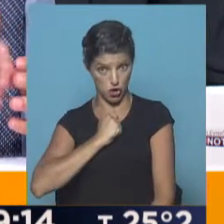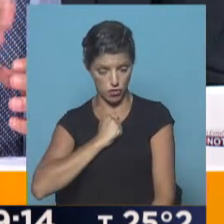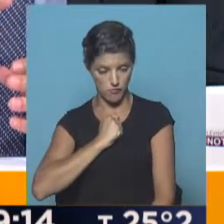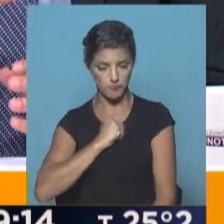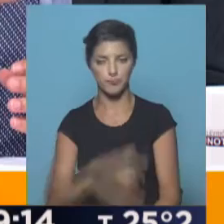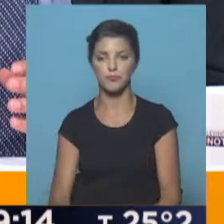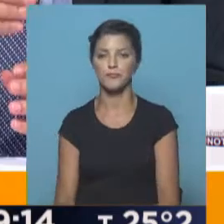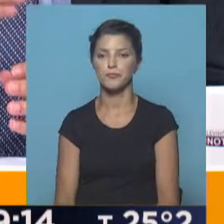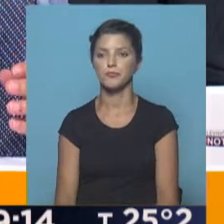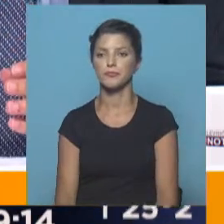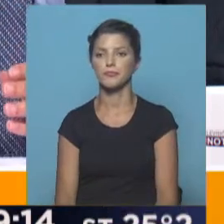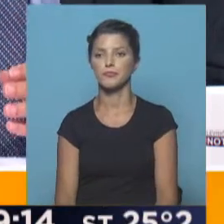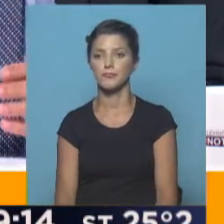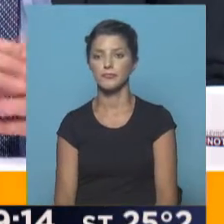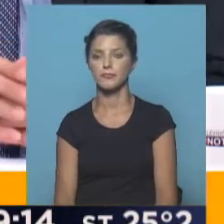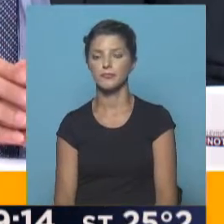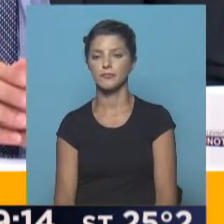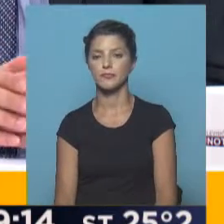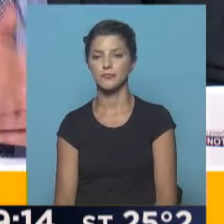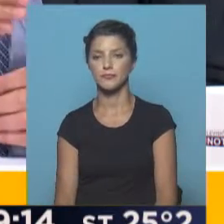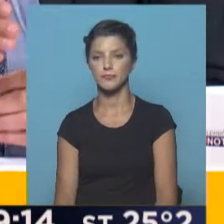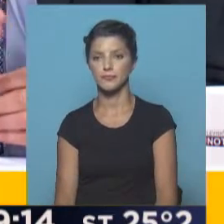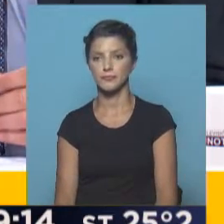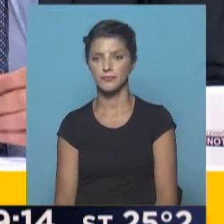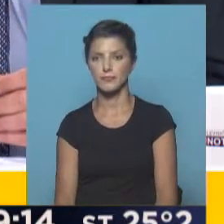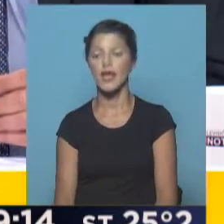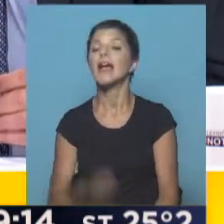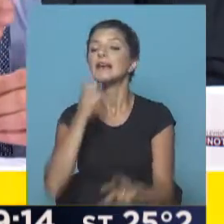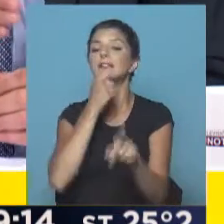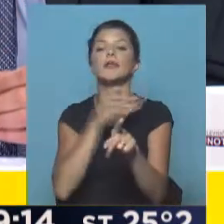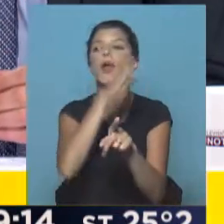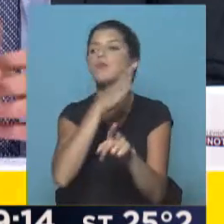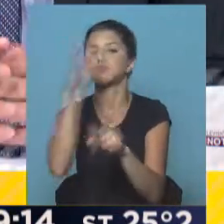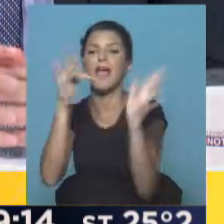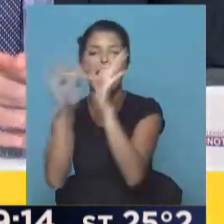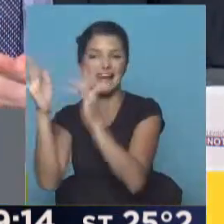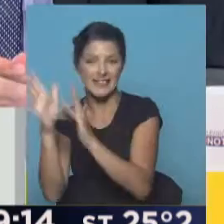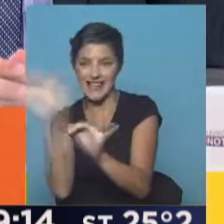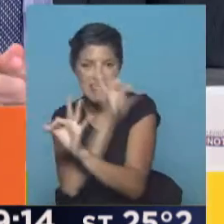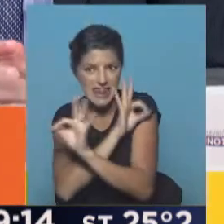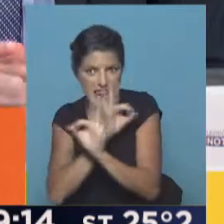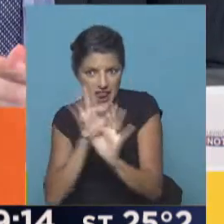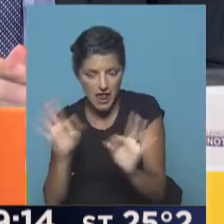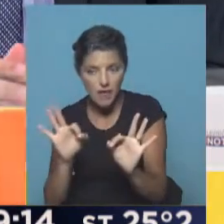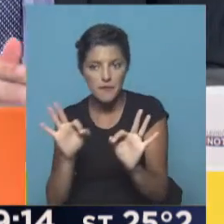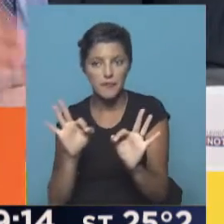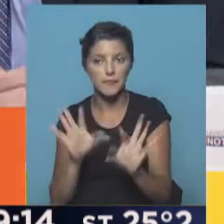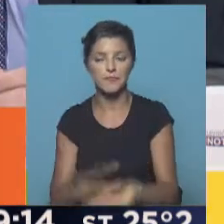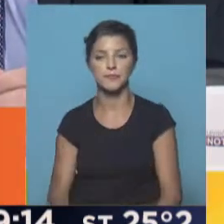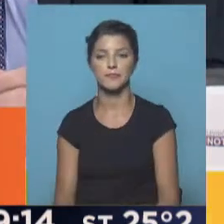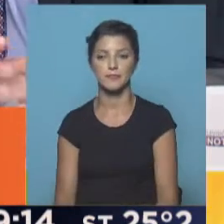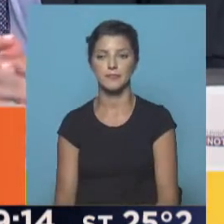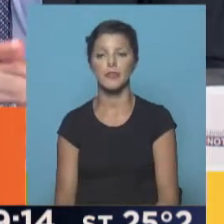es que cuanto menos asistencia a iglesias o templos registraban los votantes,